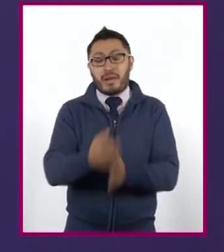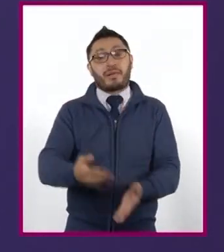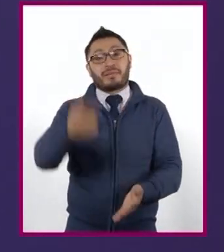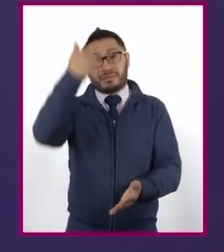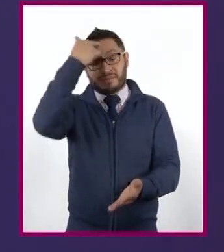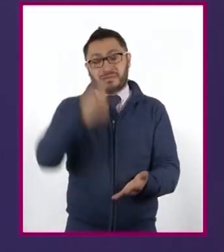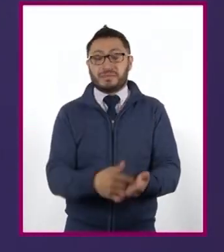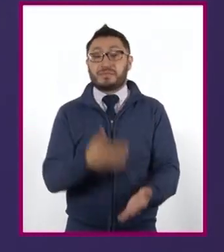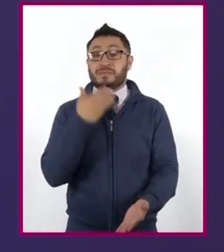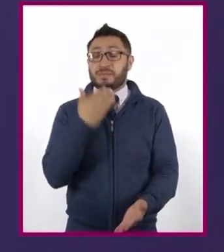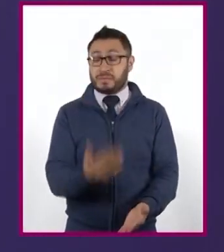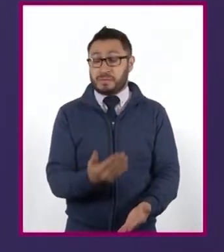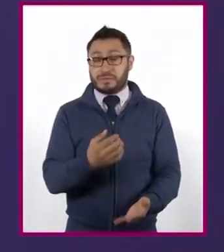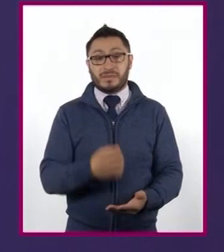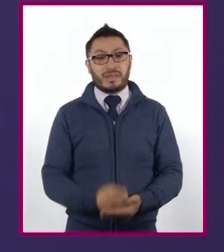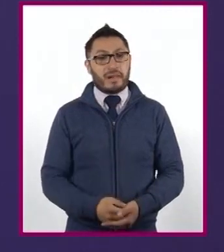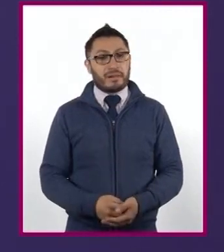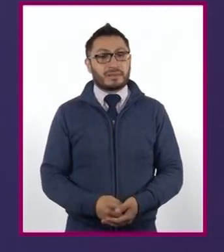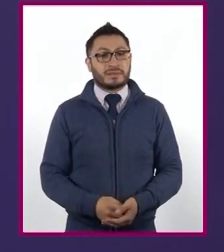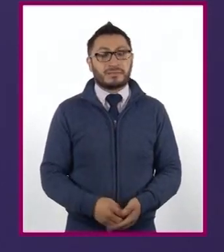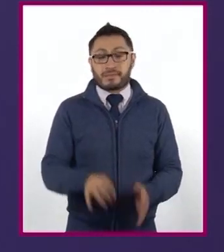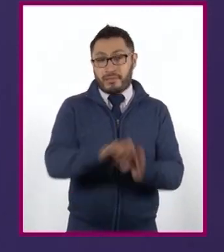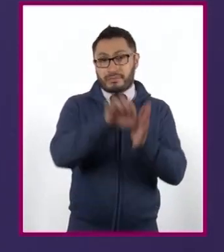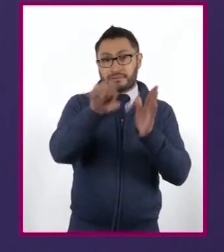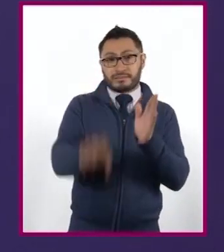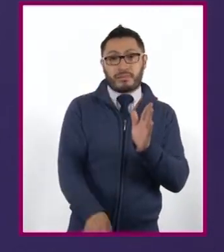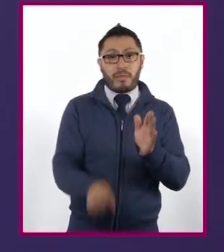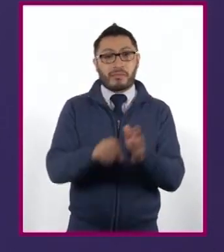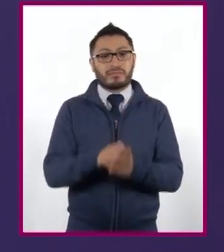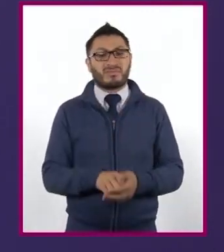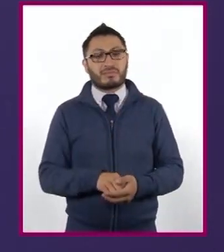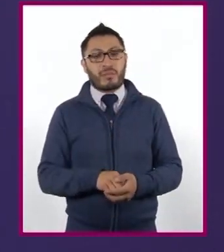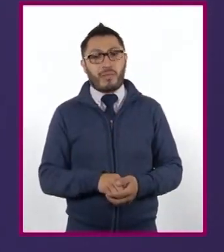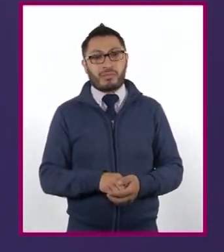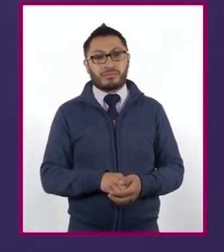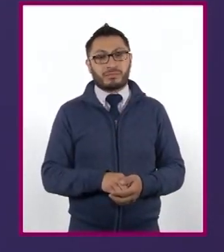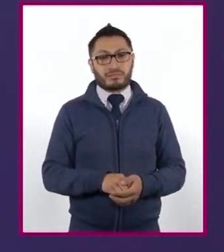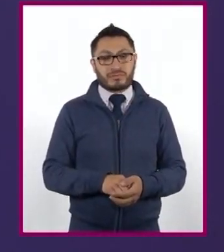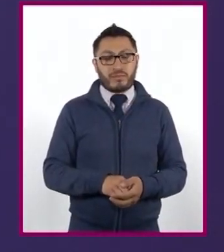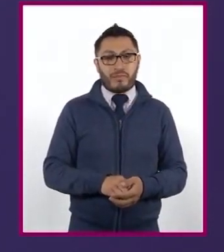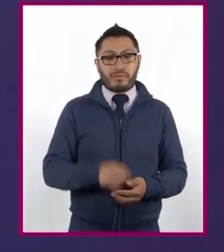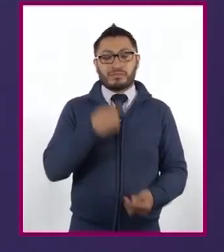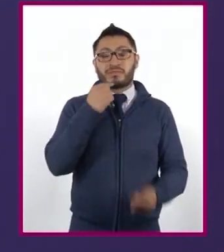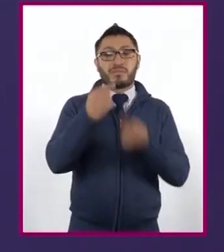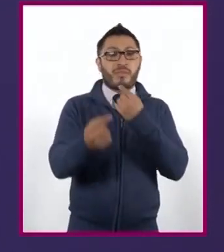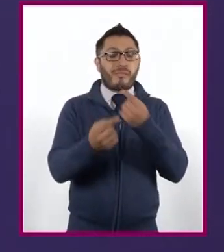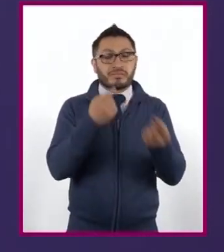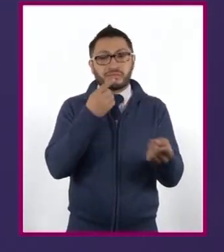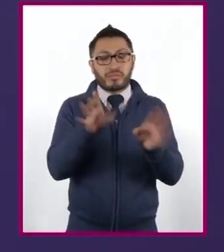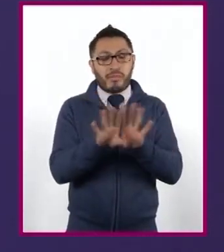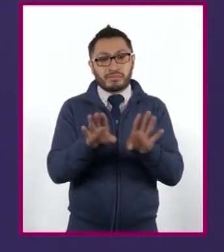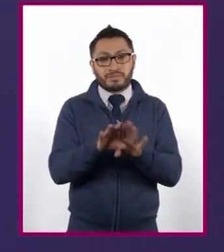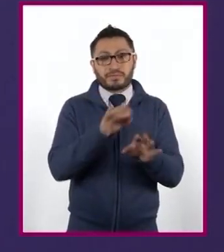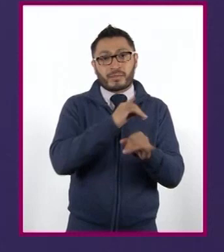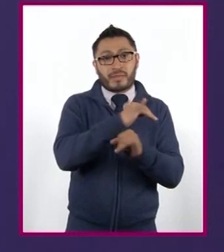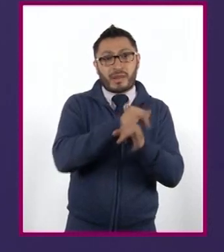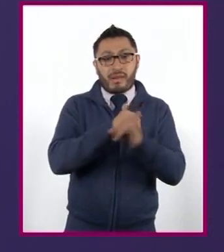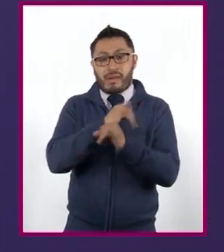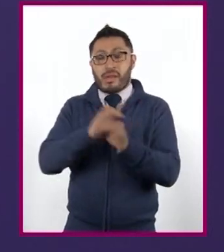credibilidad. Un ejemplo de eso son las menciones de estadísticas o